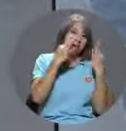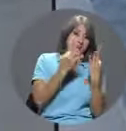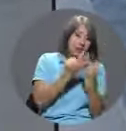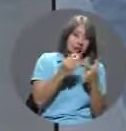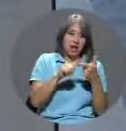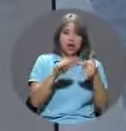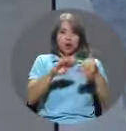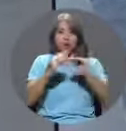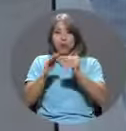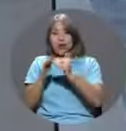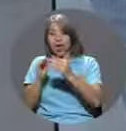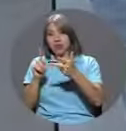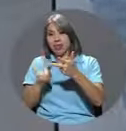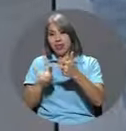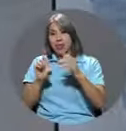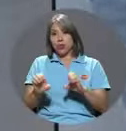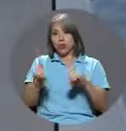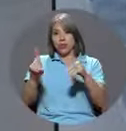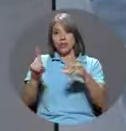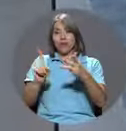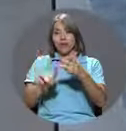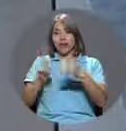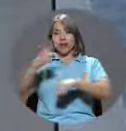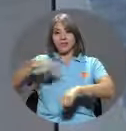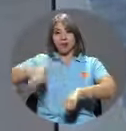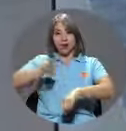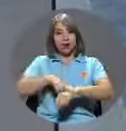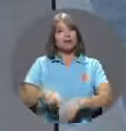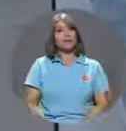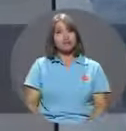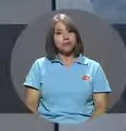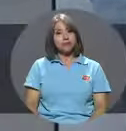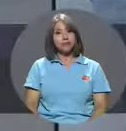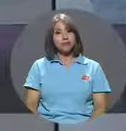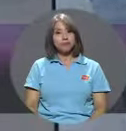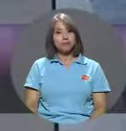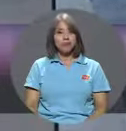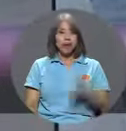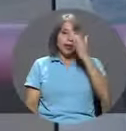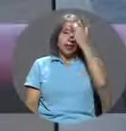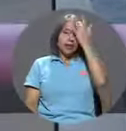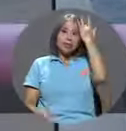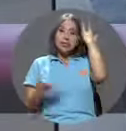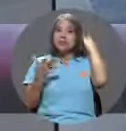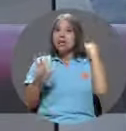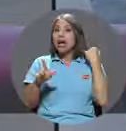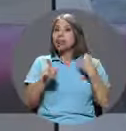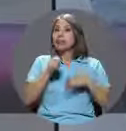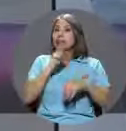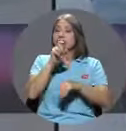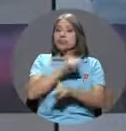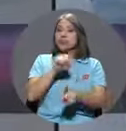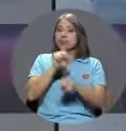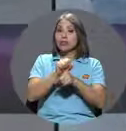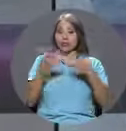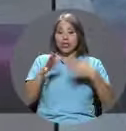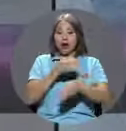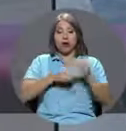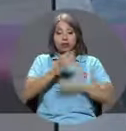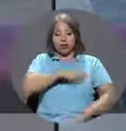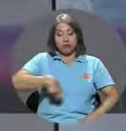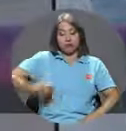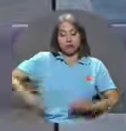comunal, ¿verdad? De los centros educativos, pero también es nacional. La situación ha llegado a ser tan crítica que por eso la